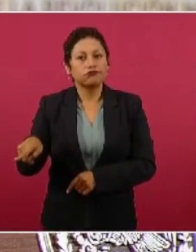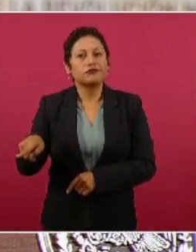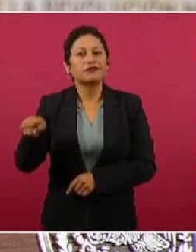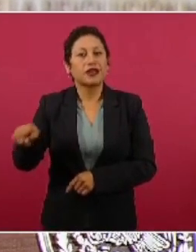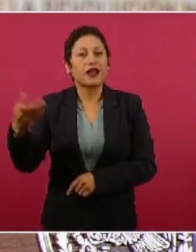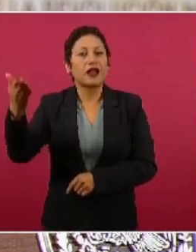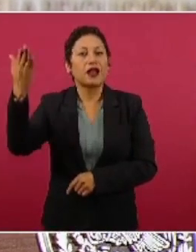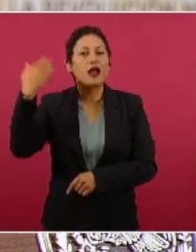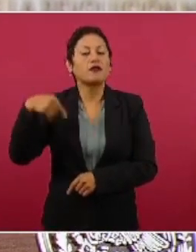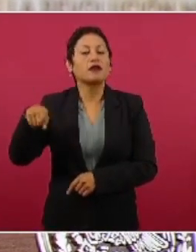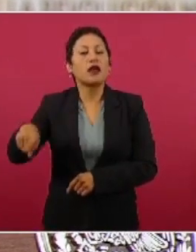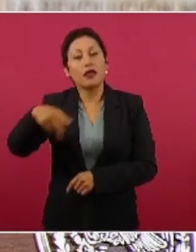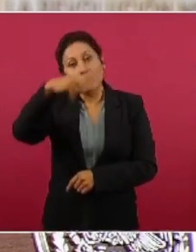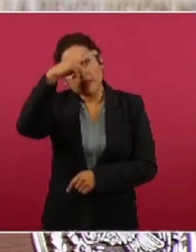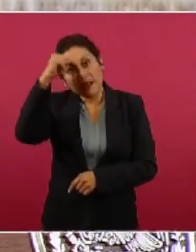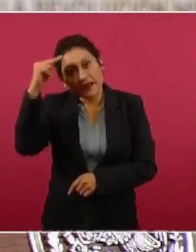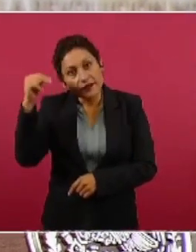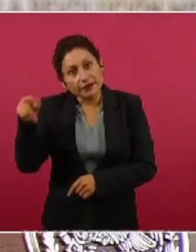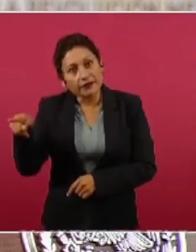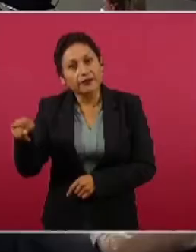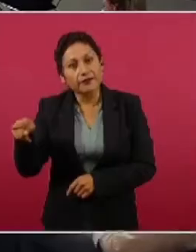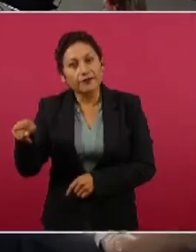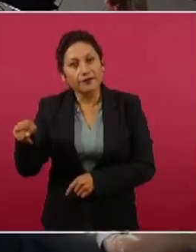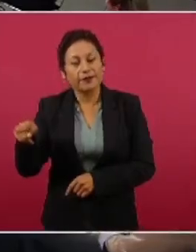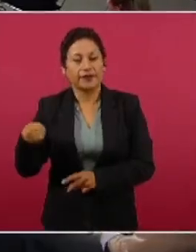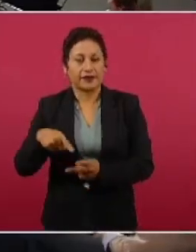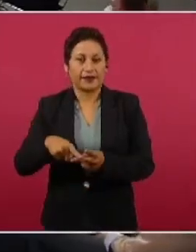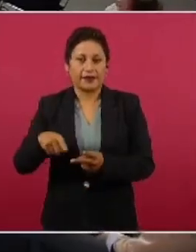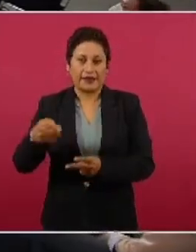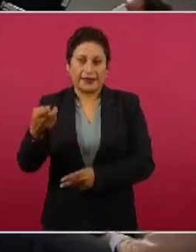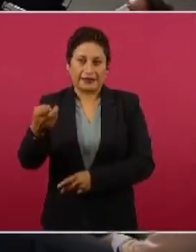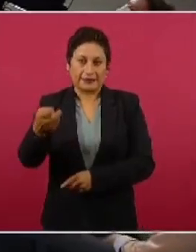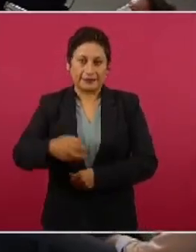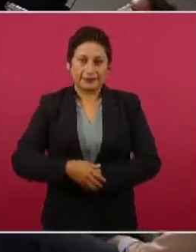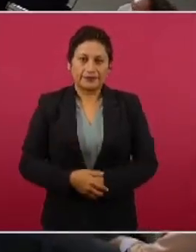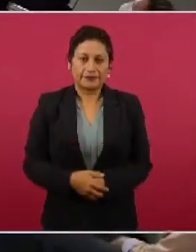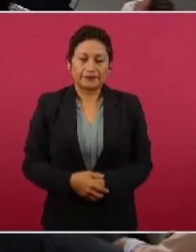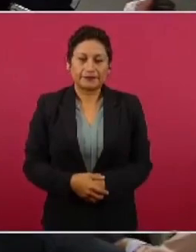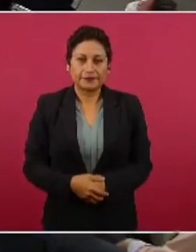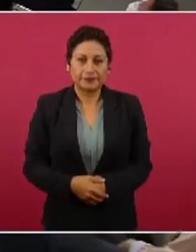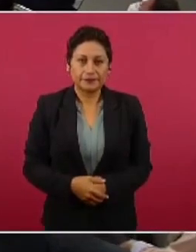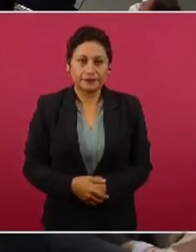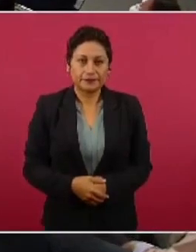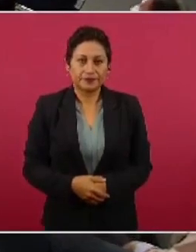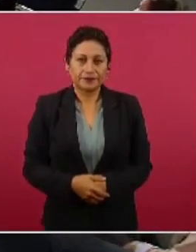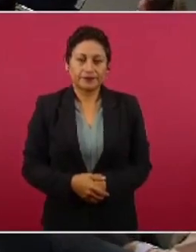Nayarit, y Diéguez, y